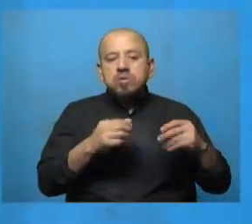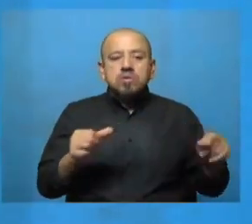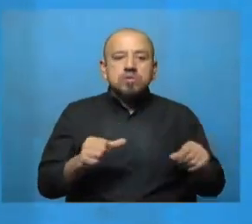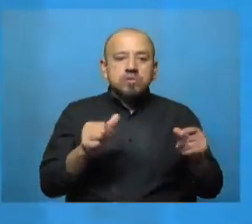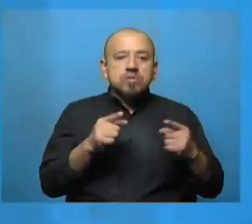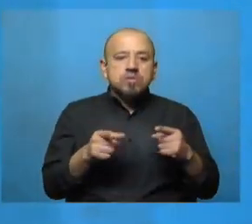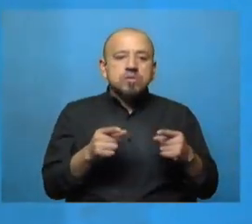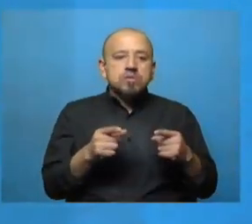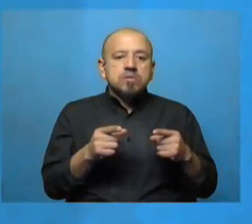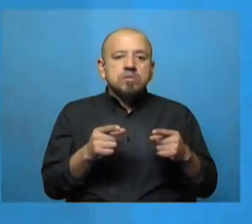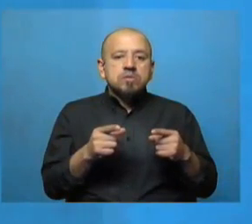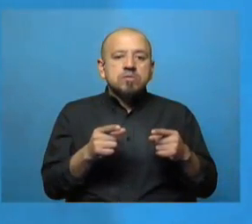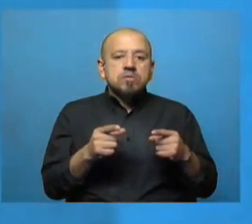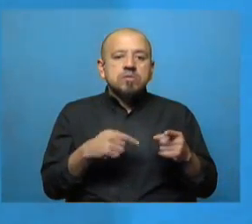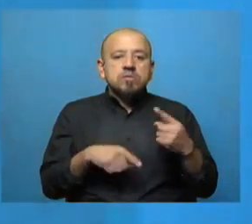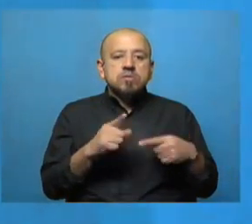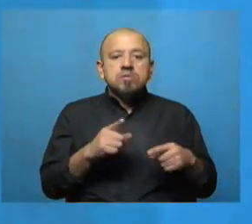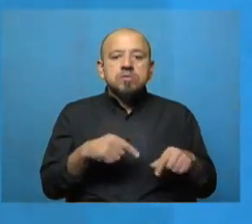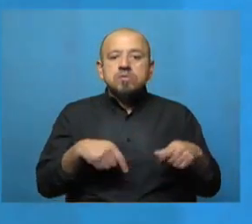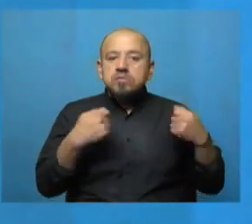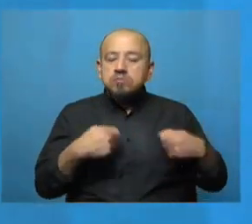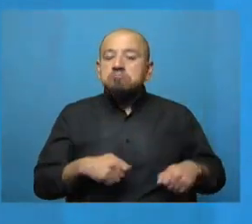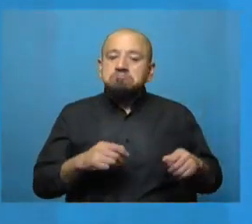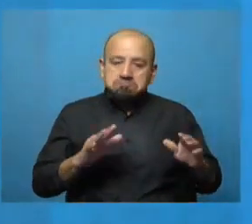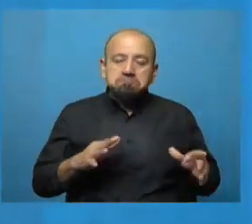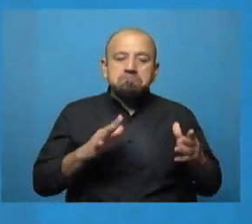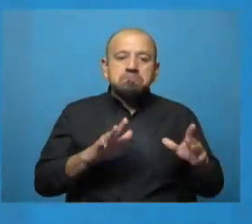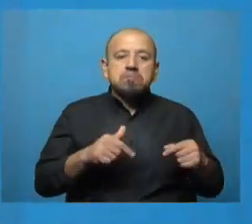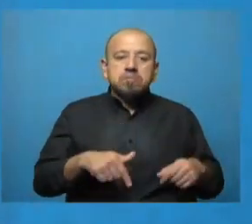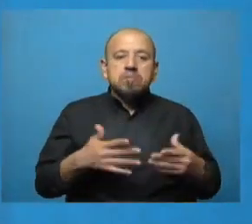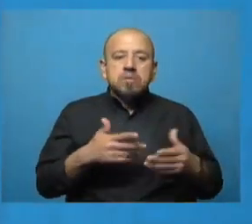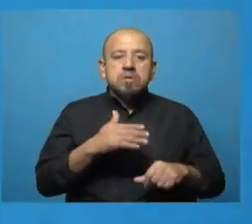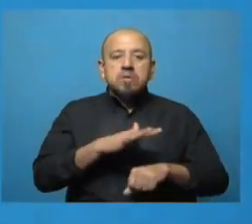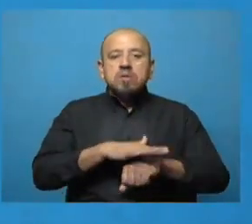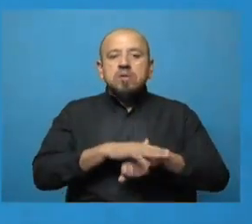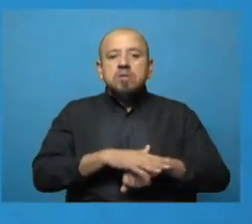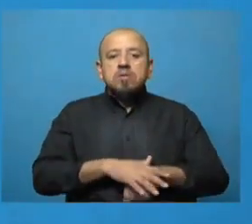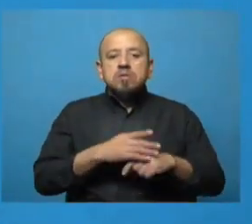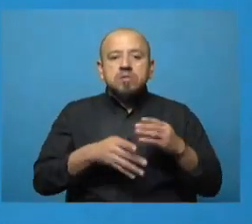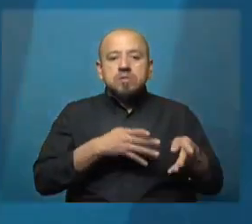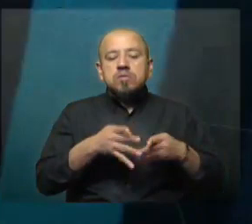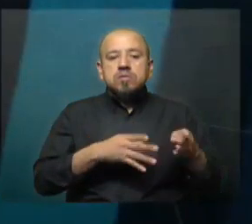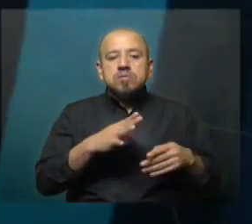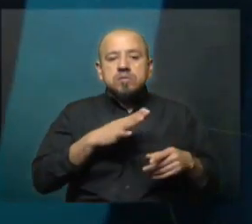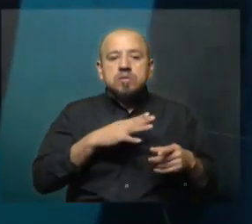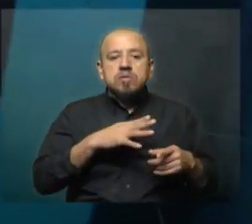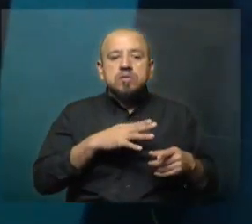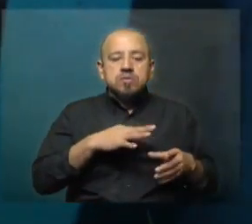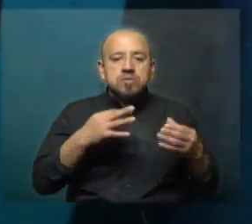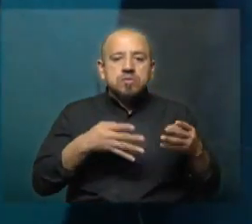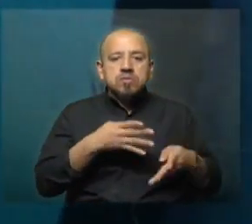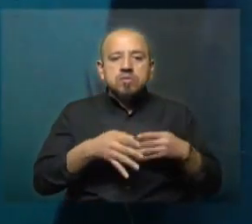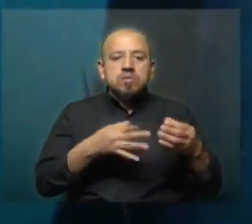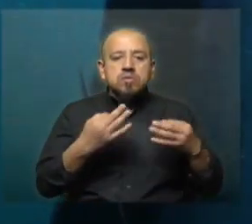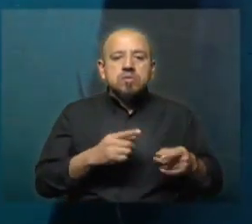hicimos apostamos a eso y bueno Y en este momento Entonces el tutorial Así que está funcionando está funcionando bien y